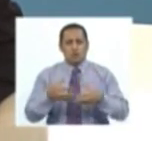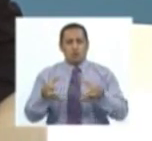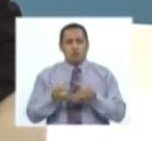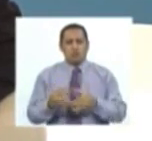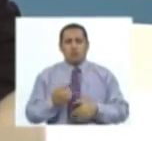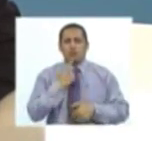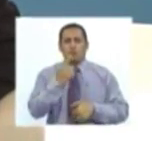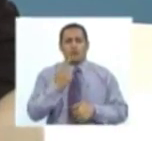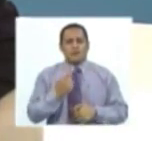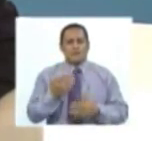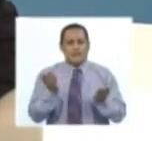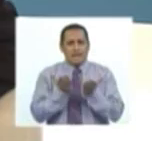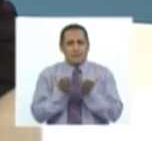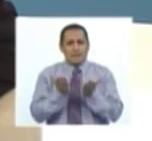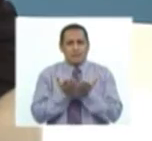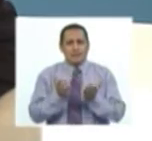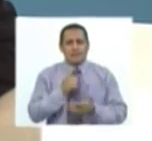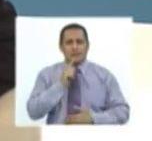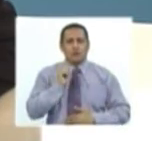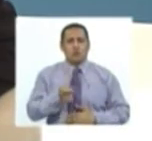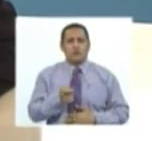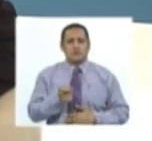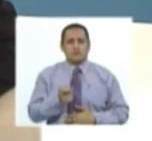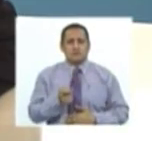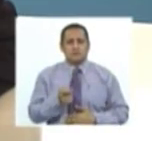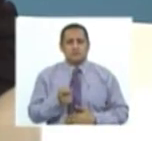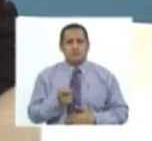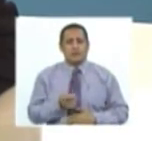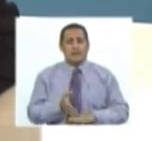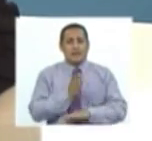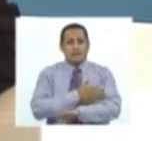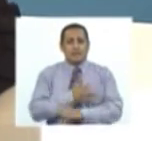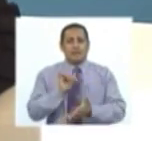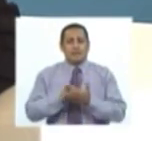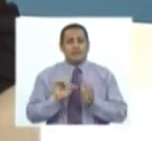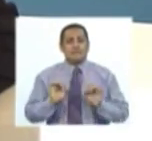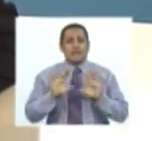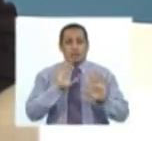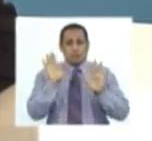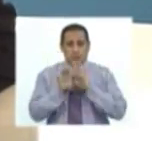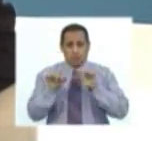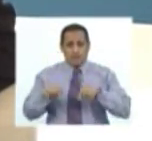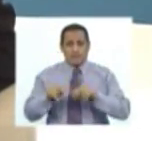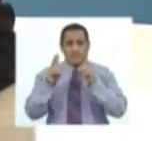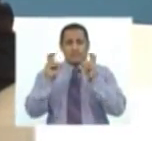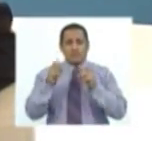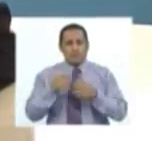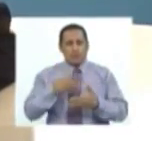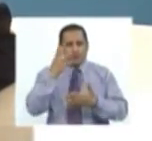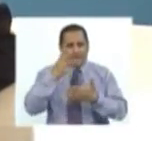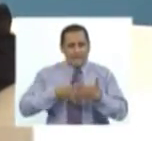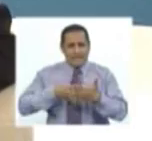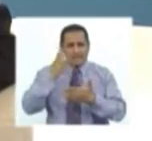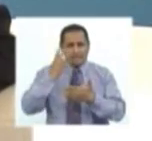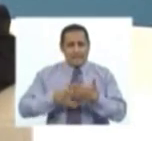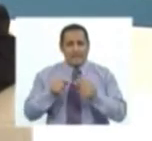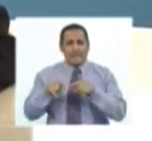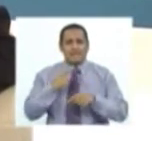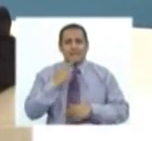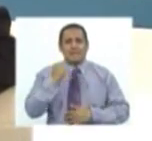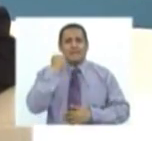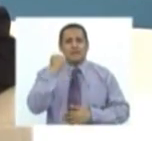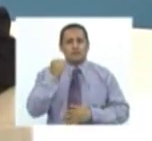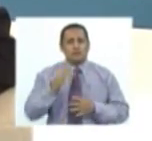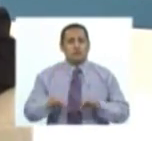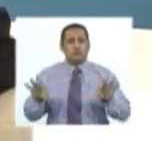es la Academia de la Magistratura, en el cual, a propósito del caso, vamos a analizar este derecho